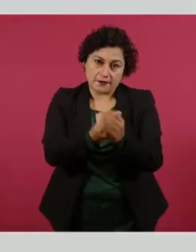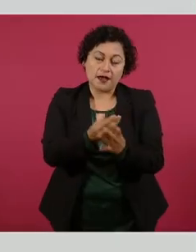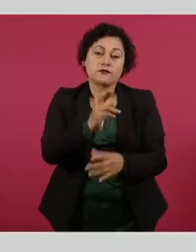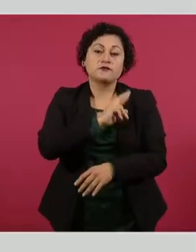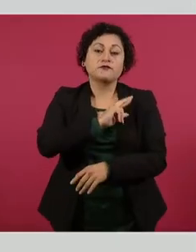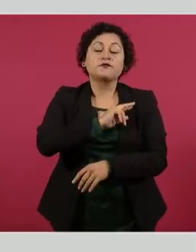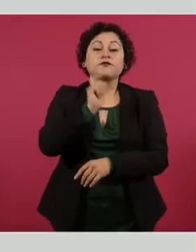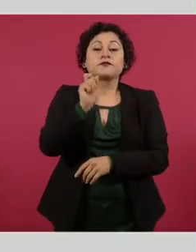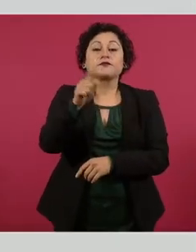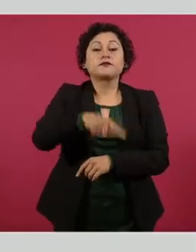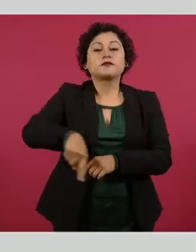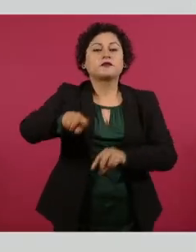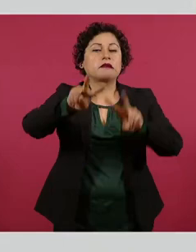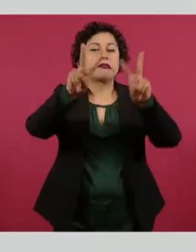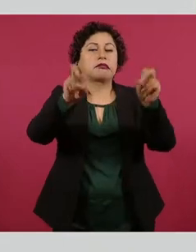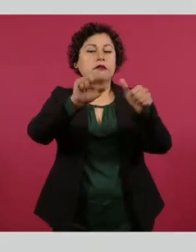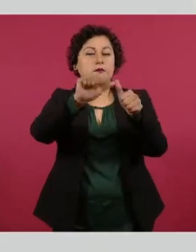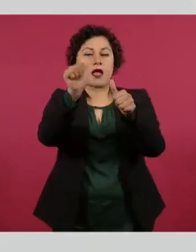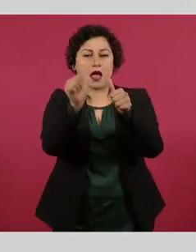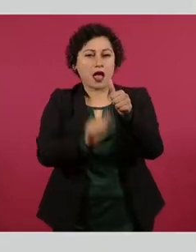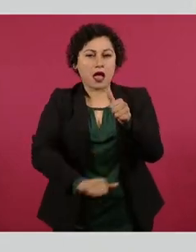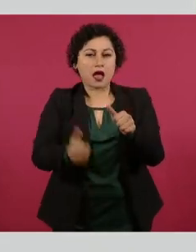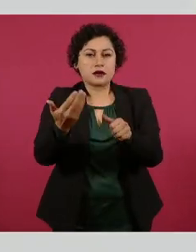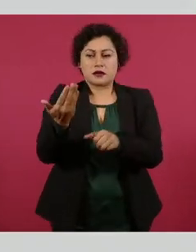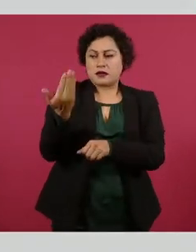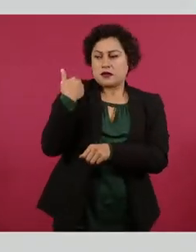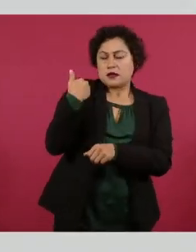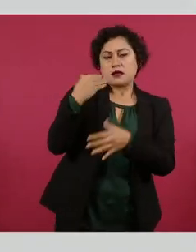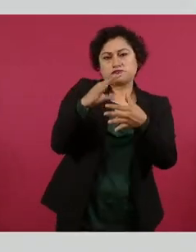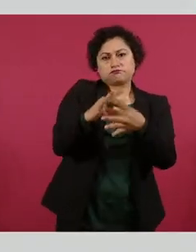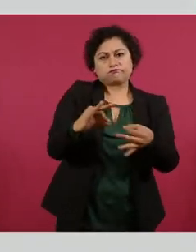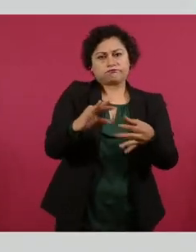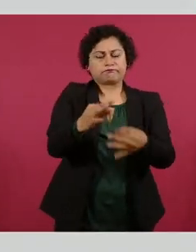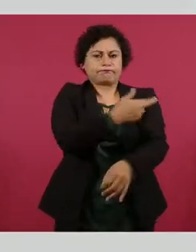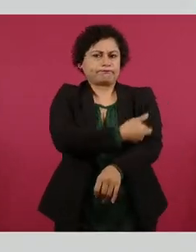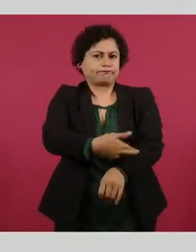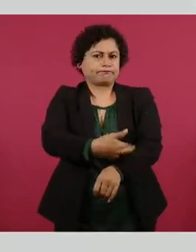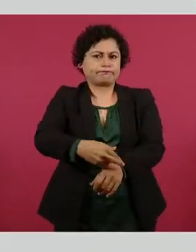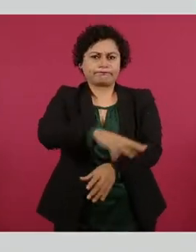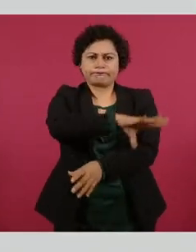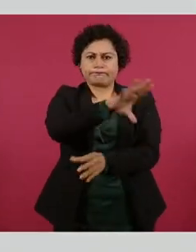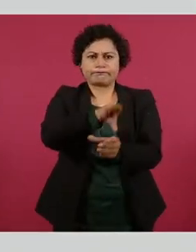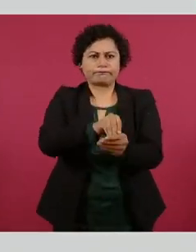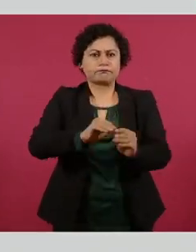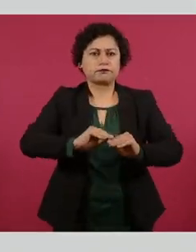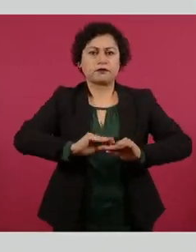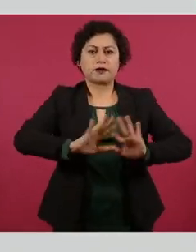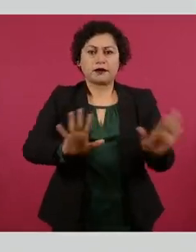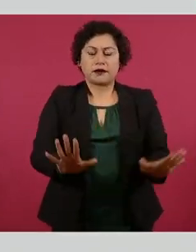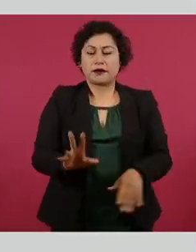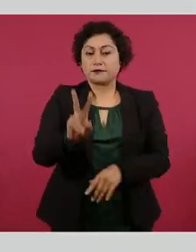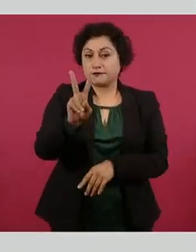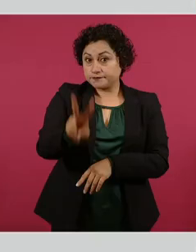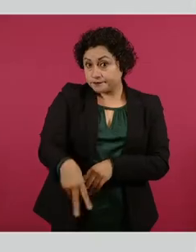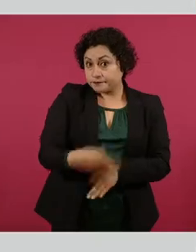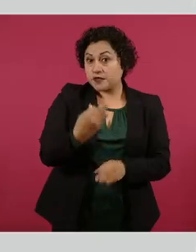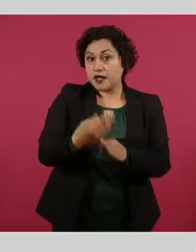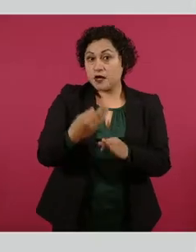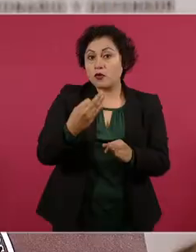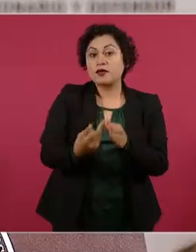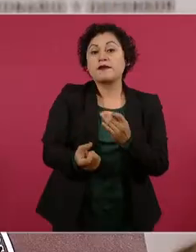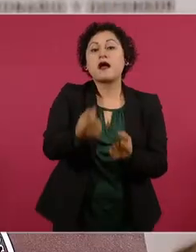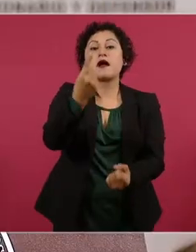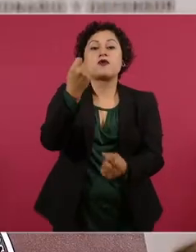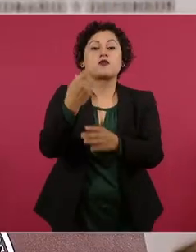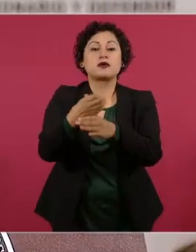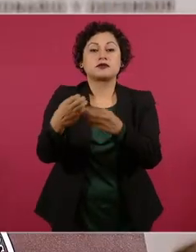atendieron todos los procesos para estas mercancías. En ocasiones, las mercancías que amparan las guías aéreas son sujetas